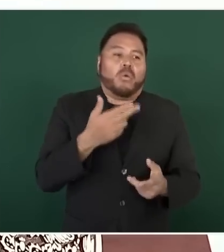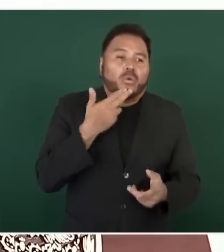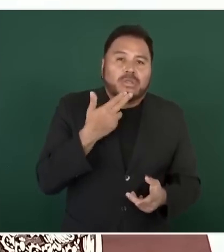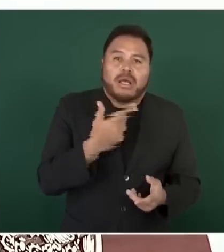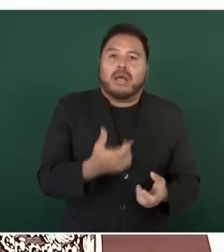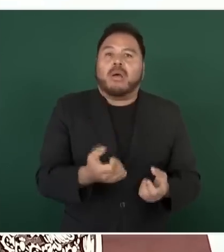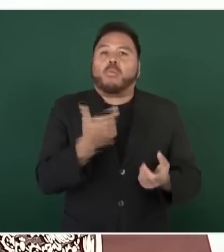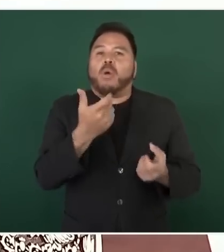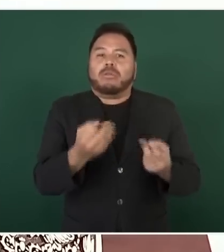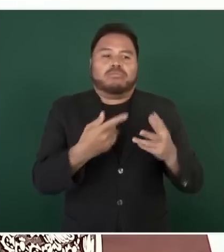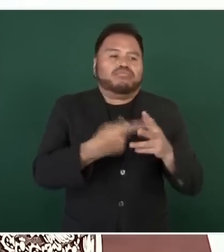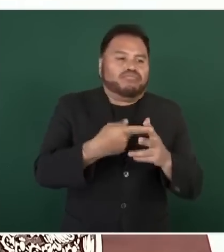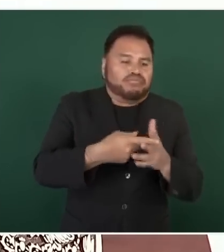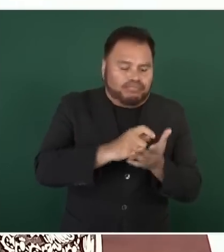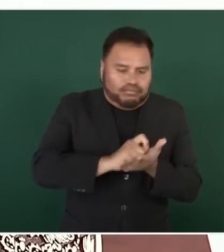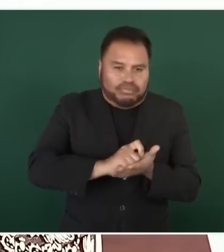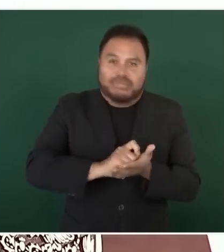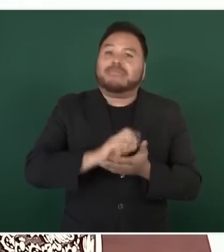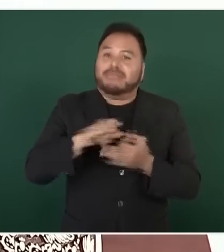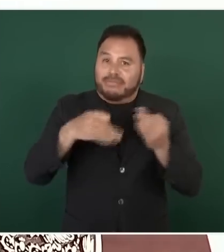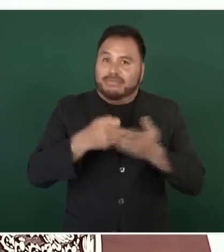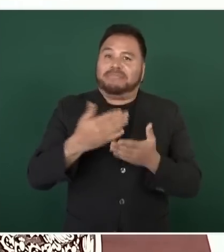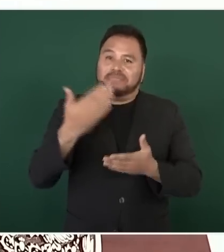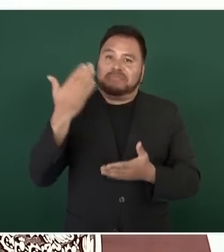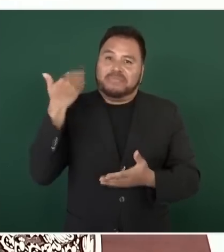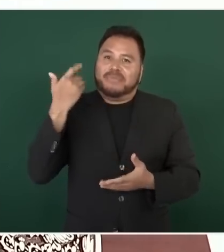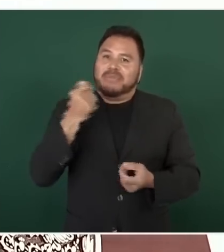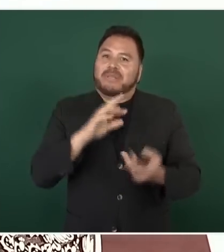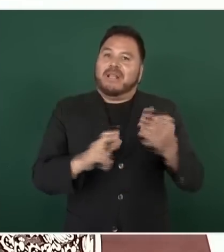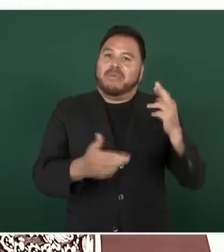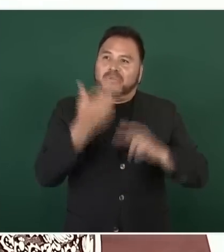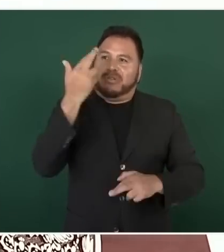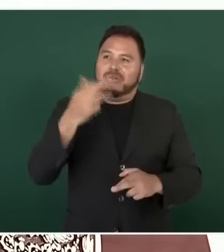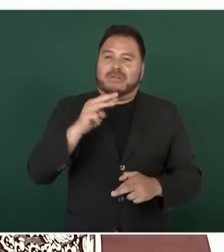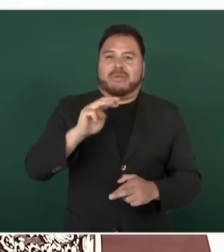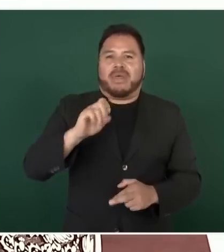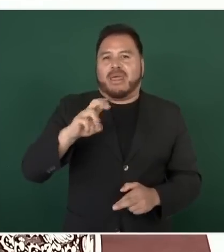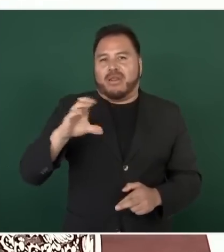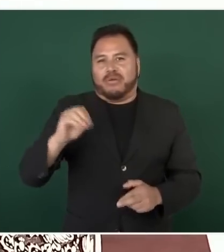costó la revolución maderista.